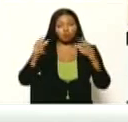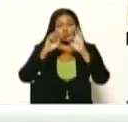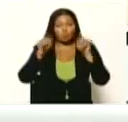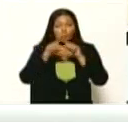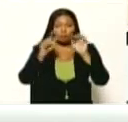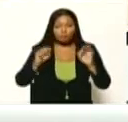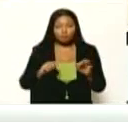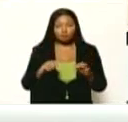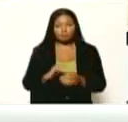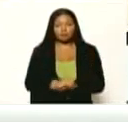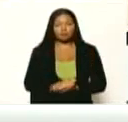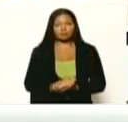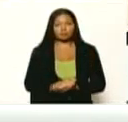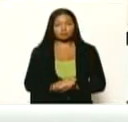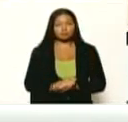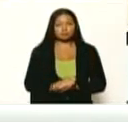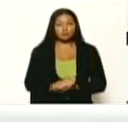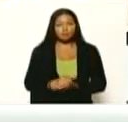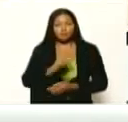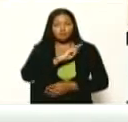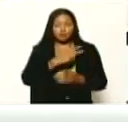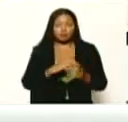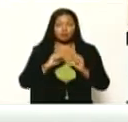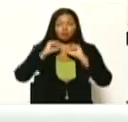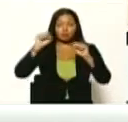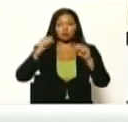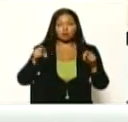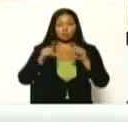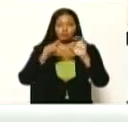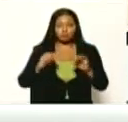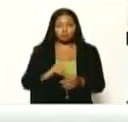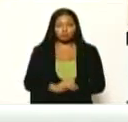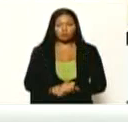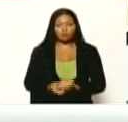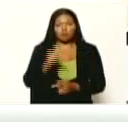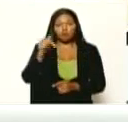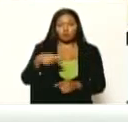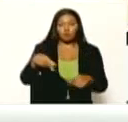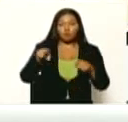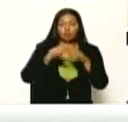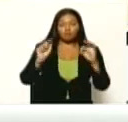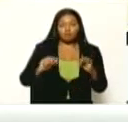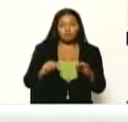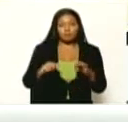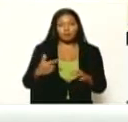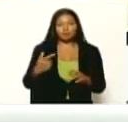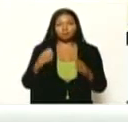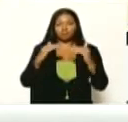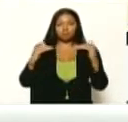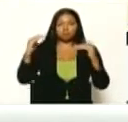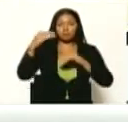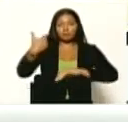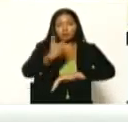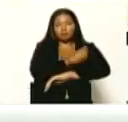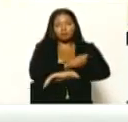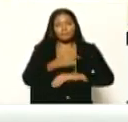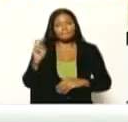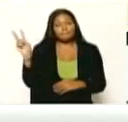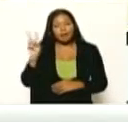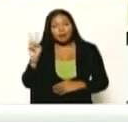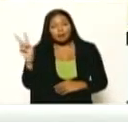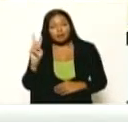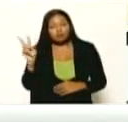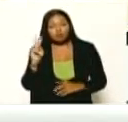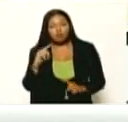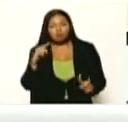y creativas fuerzas para lograrlo. Hoy por hoy, les puedo decir, a nivel de vacunación, Venezuela